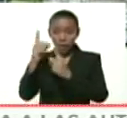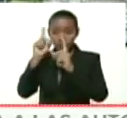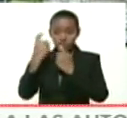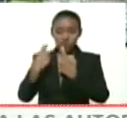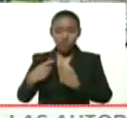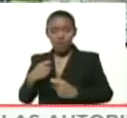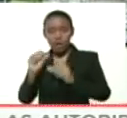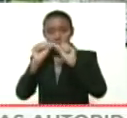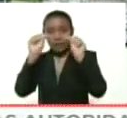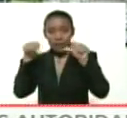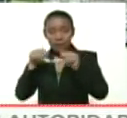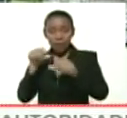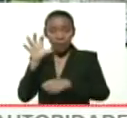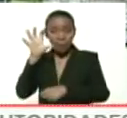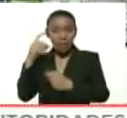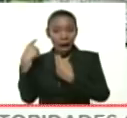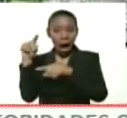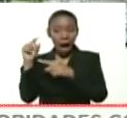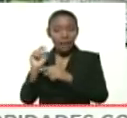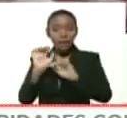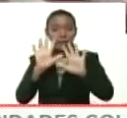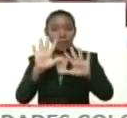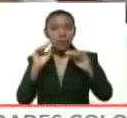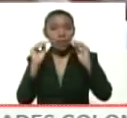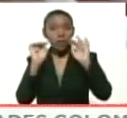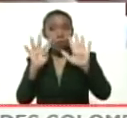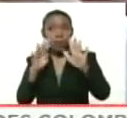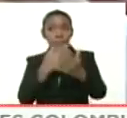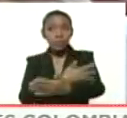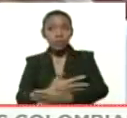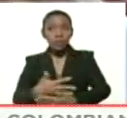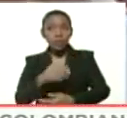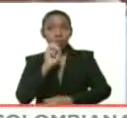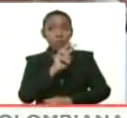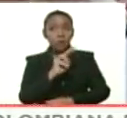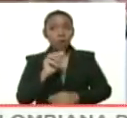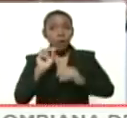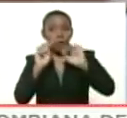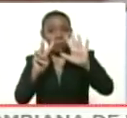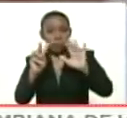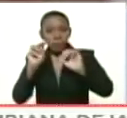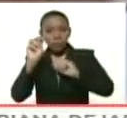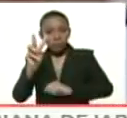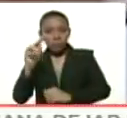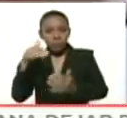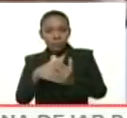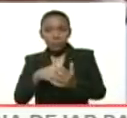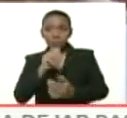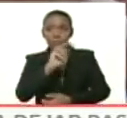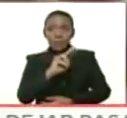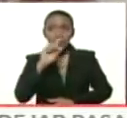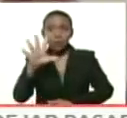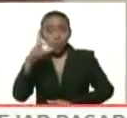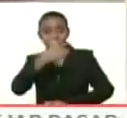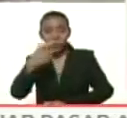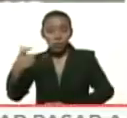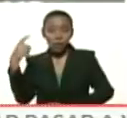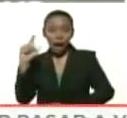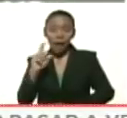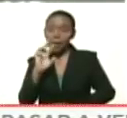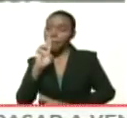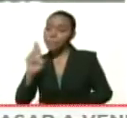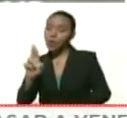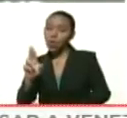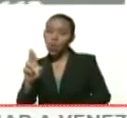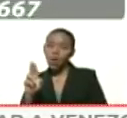sistema Patria, ya hay 19.272.000 25 personas que contestaron la encuesta,